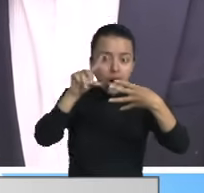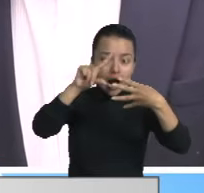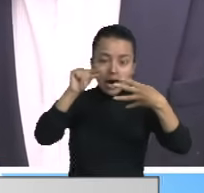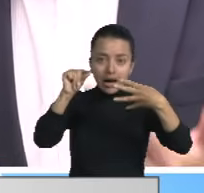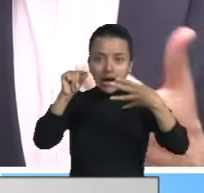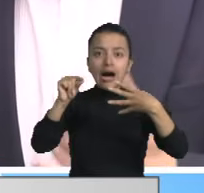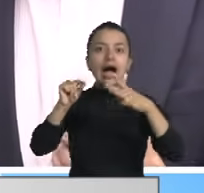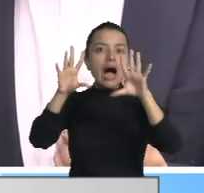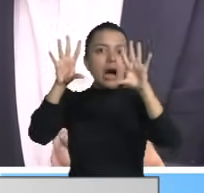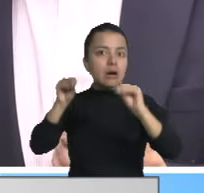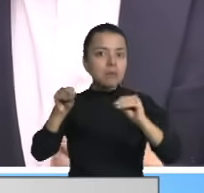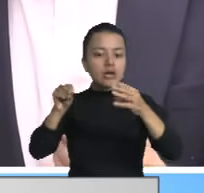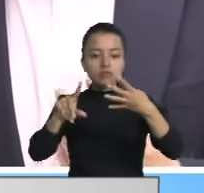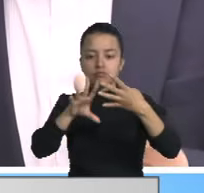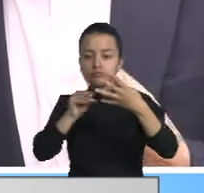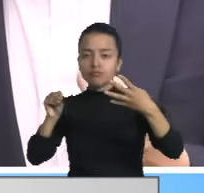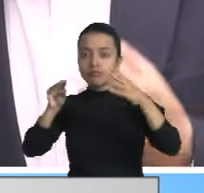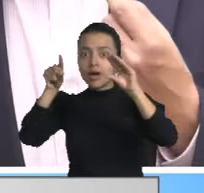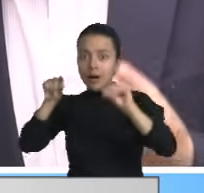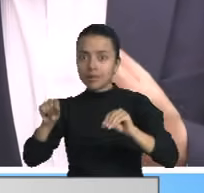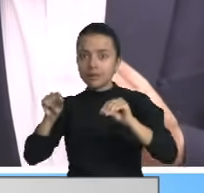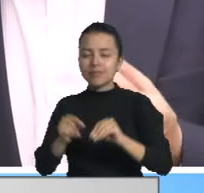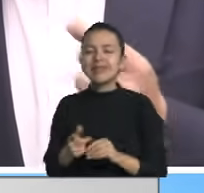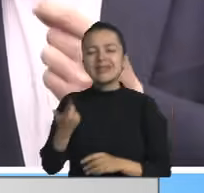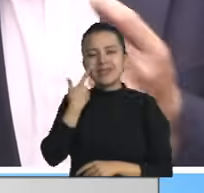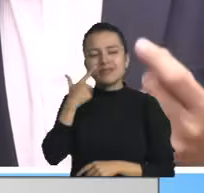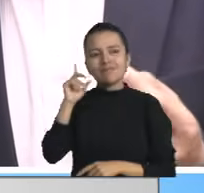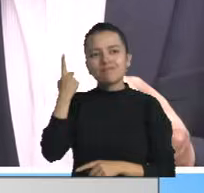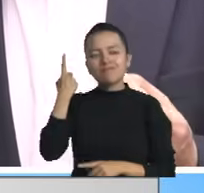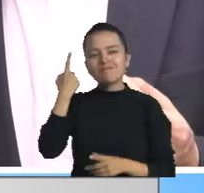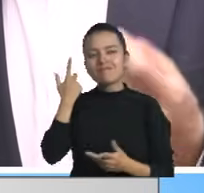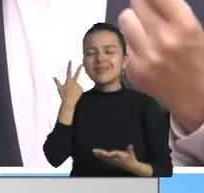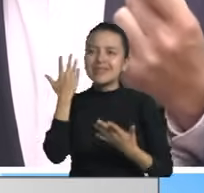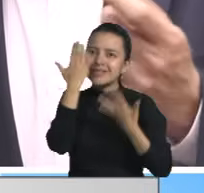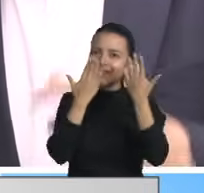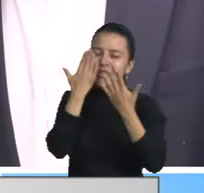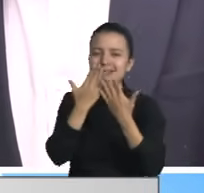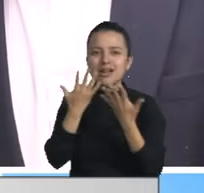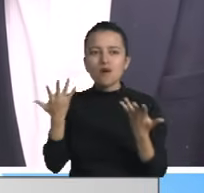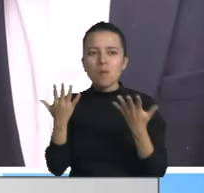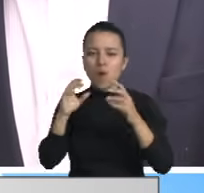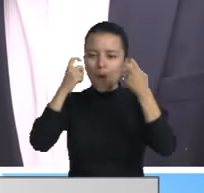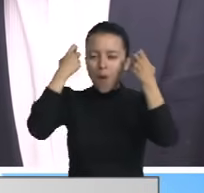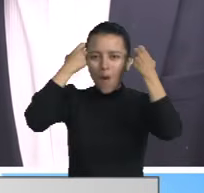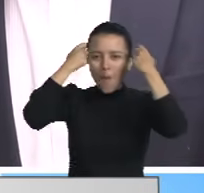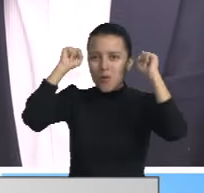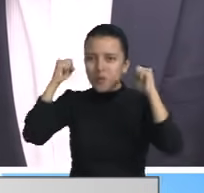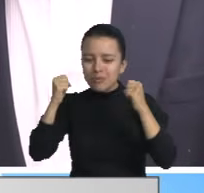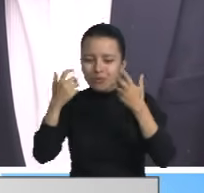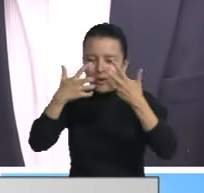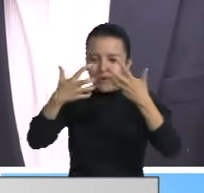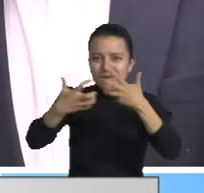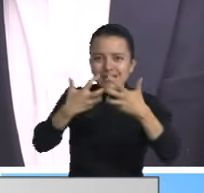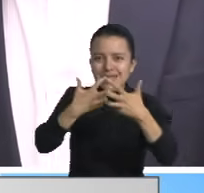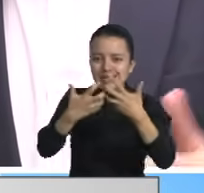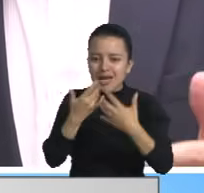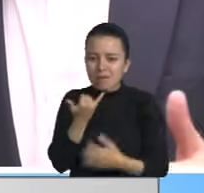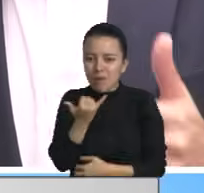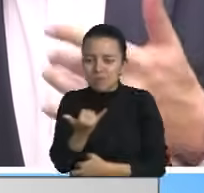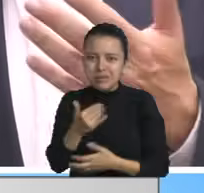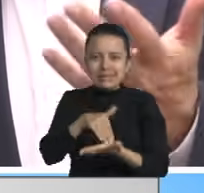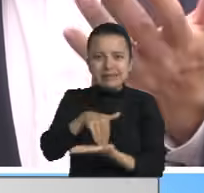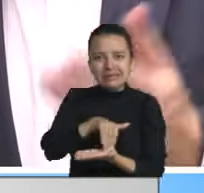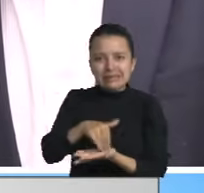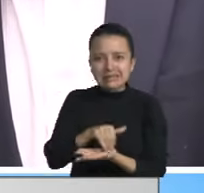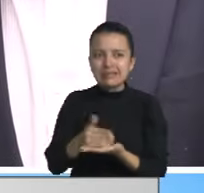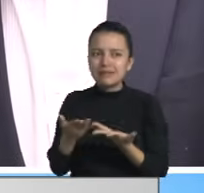vulnerabilidad. Más que un inminente apagón, estamos en un sistema muy vulnerable que cualquier evento puede dejar sin suministro de energía a partes del centro de la